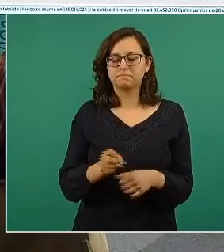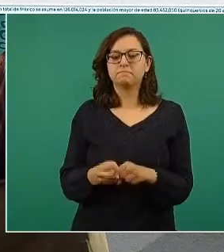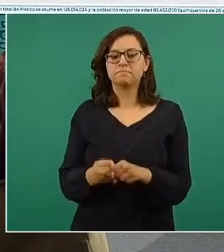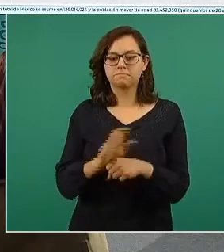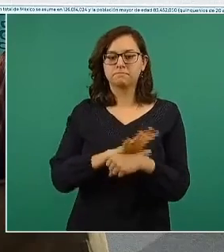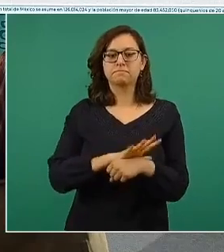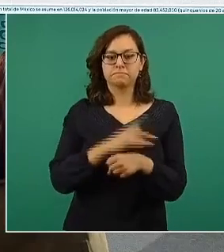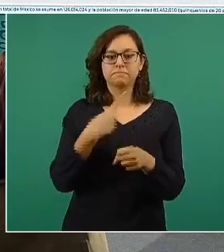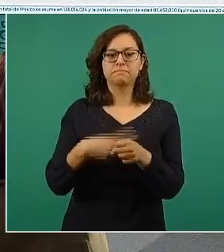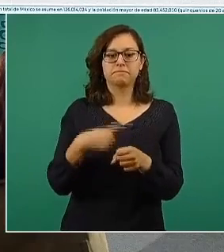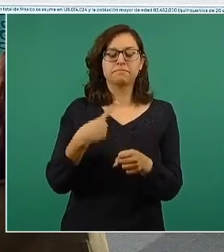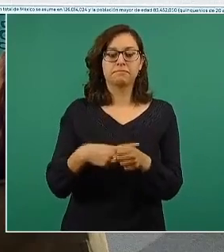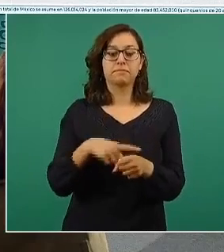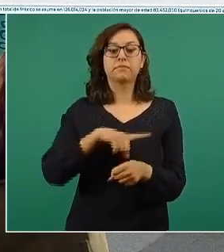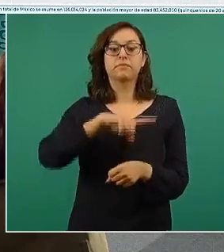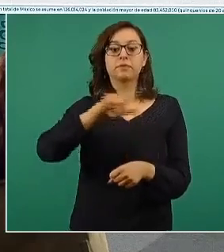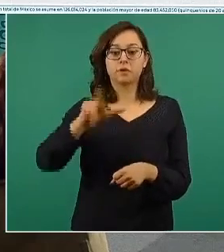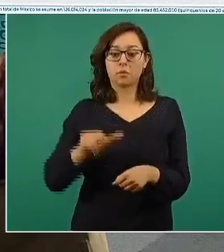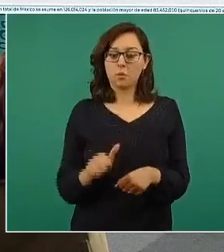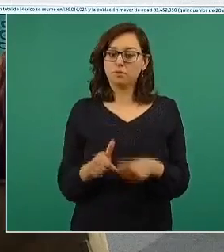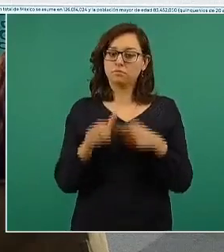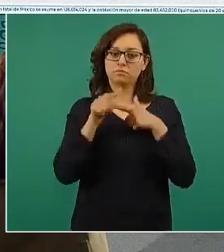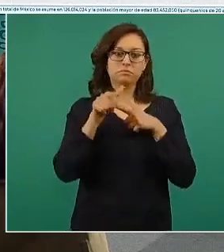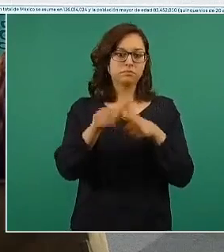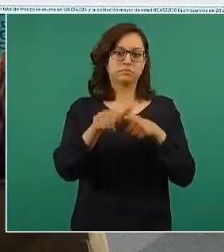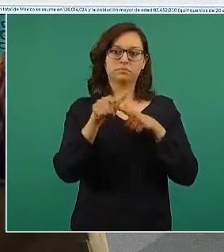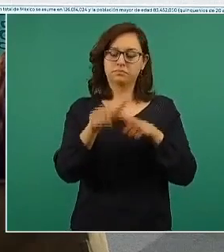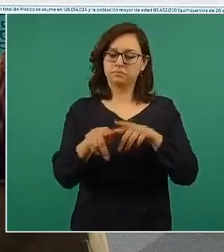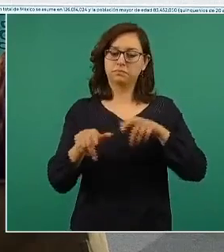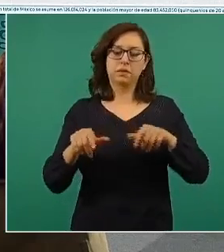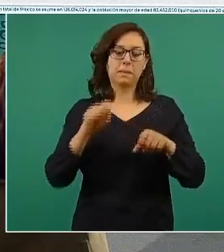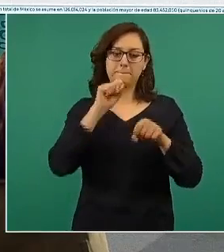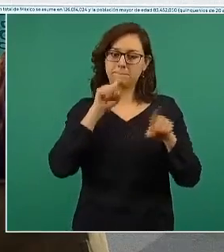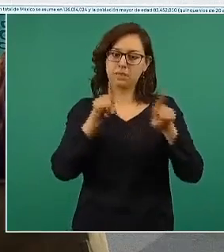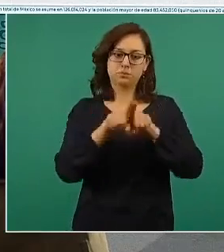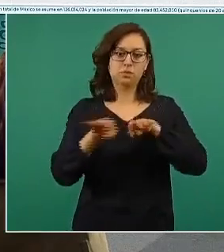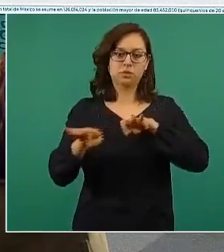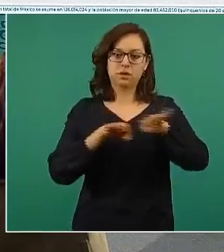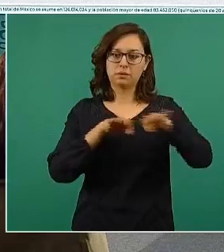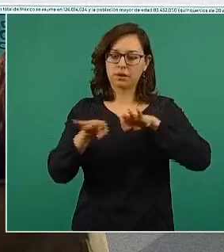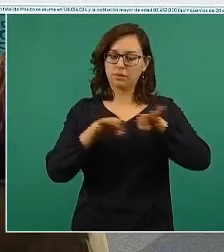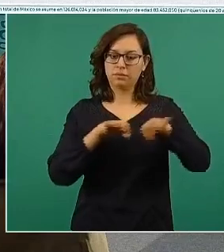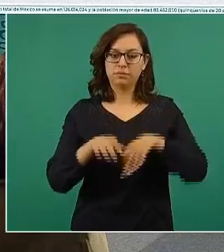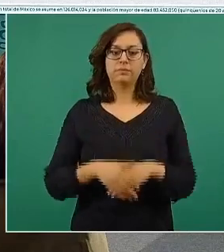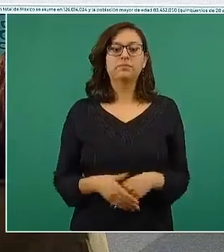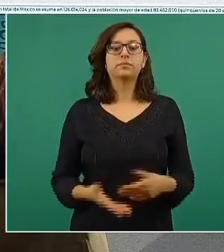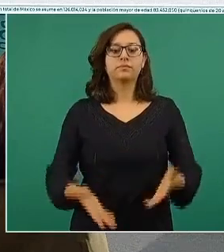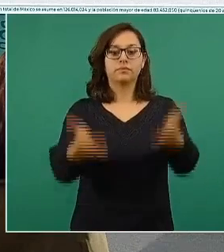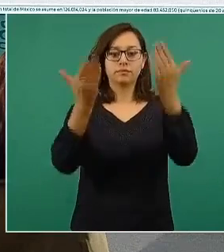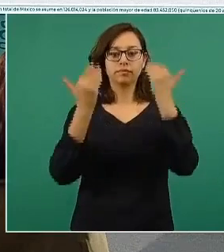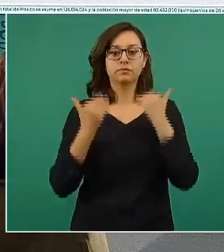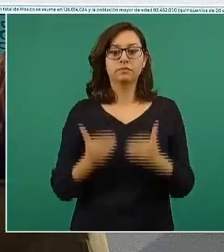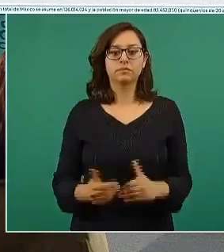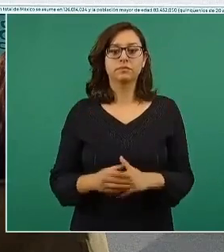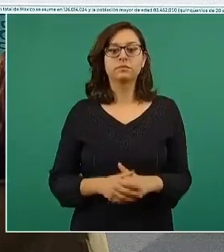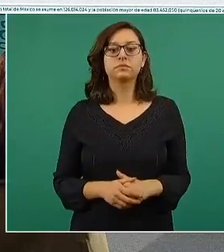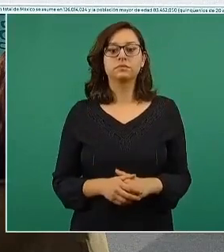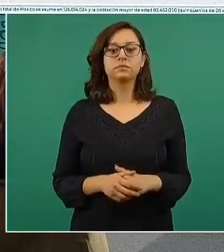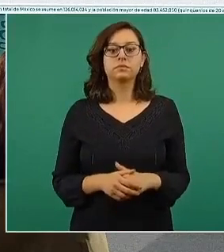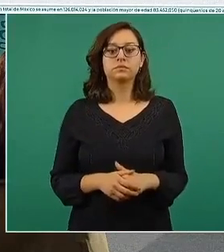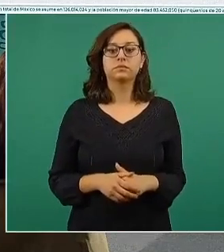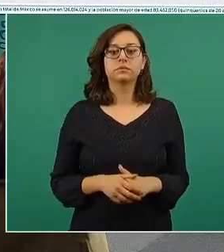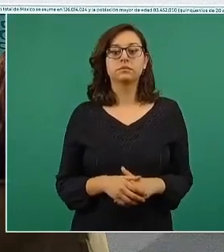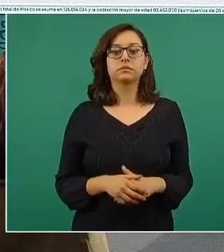y posteriormente la red estuvo en condiciones de continuar con la actividad. Si vemos la siguiente diapositiva, también destacamos que estas